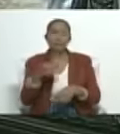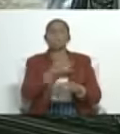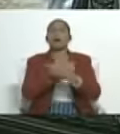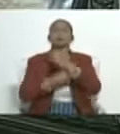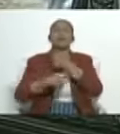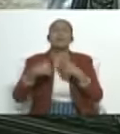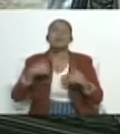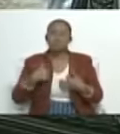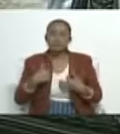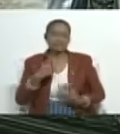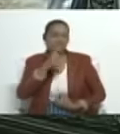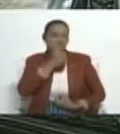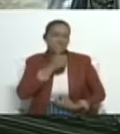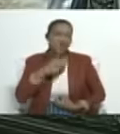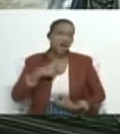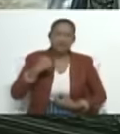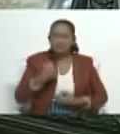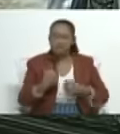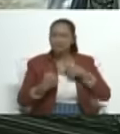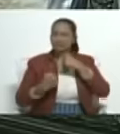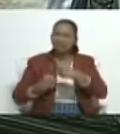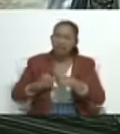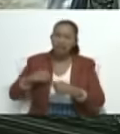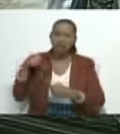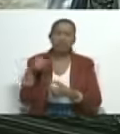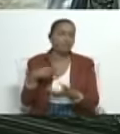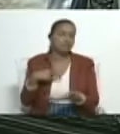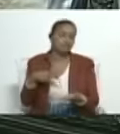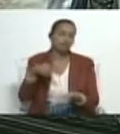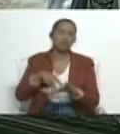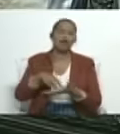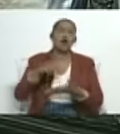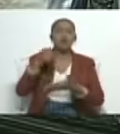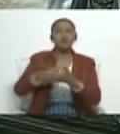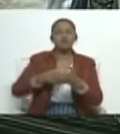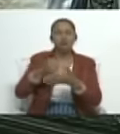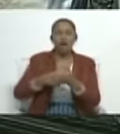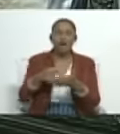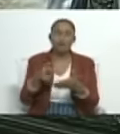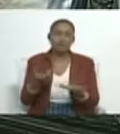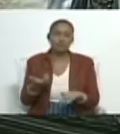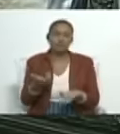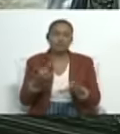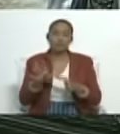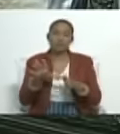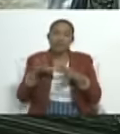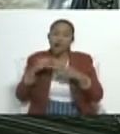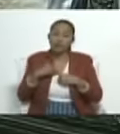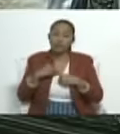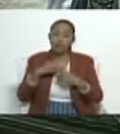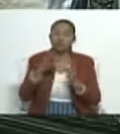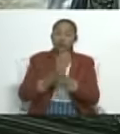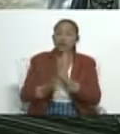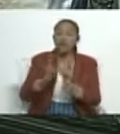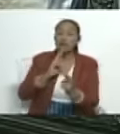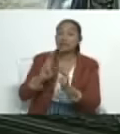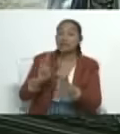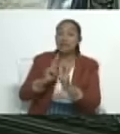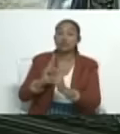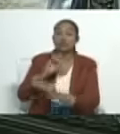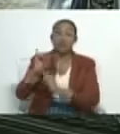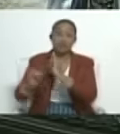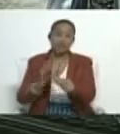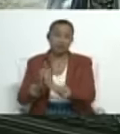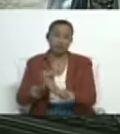resiste a asumir lo que debería ser las relaciones internacionales de